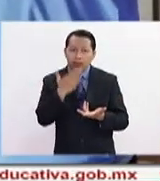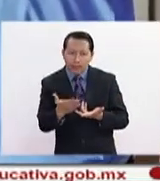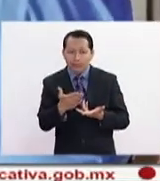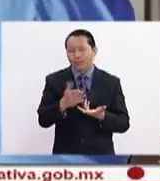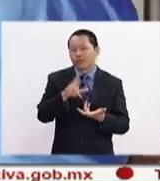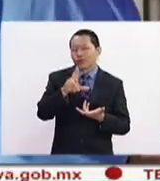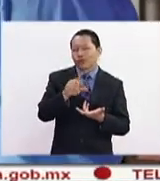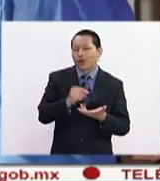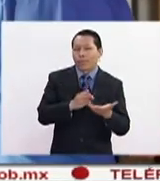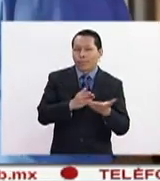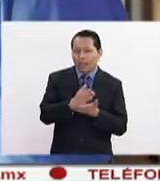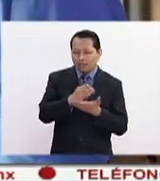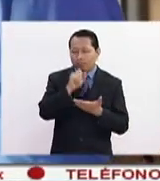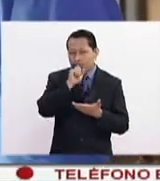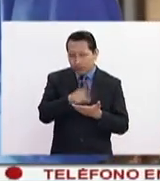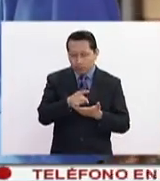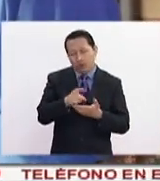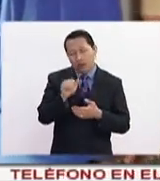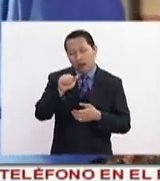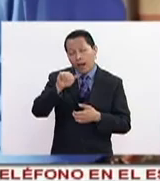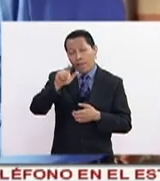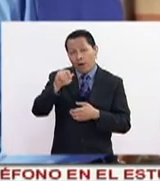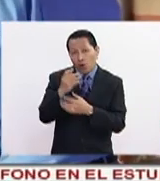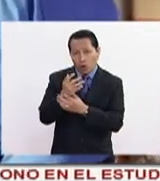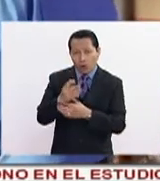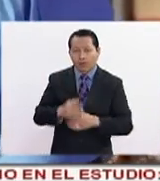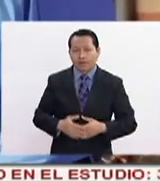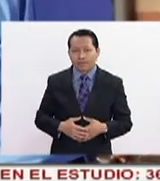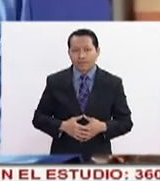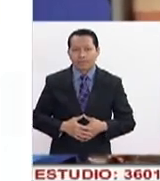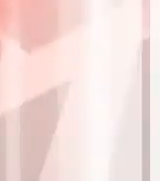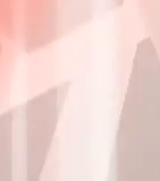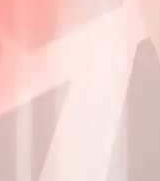no pasará, según Andrés Manuel López Obrador.